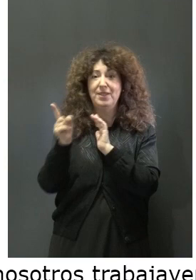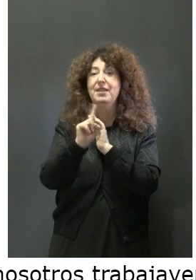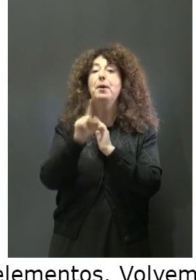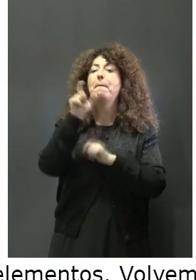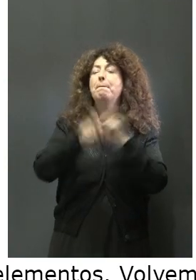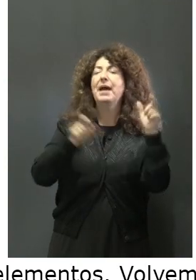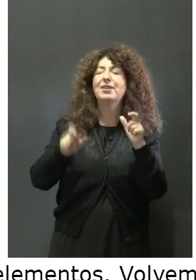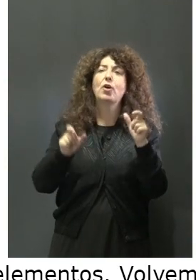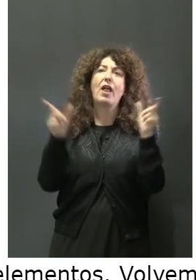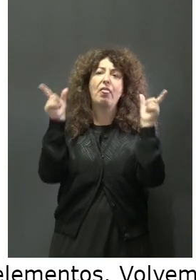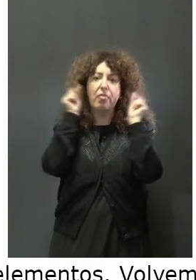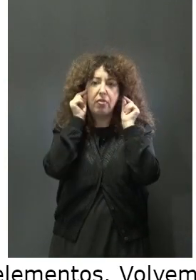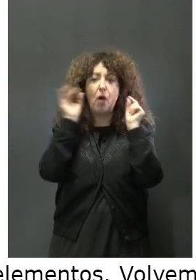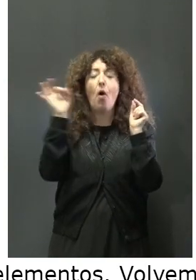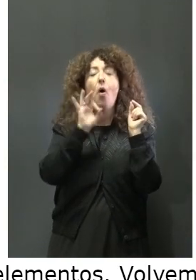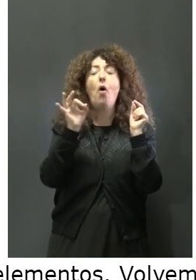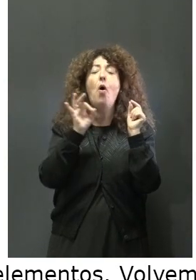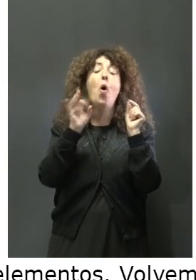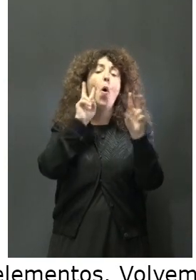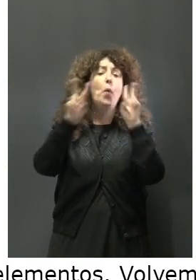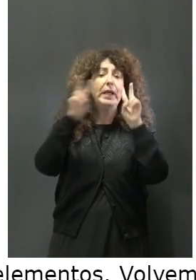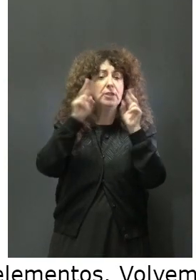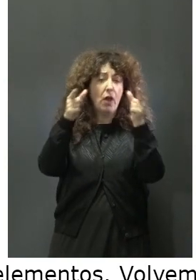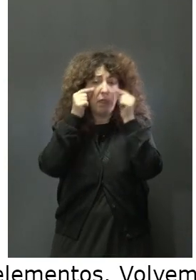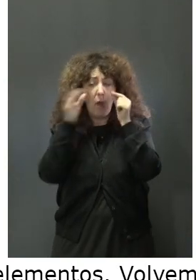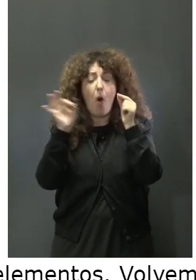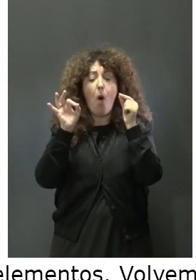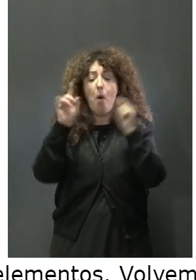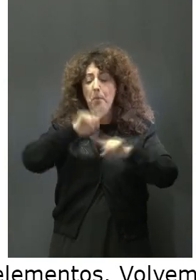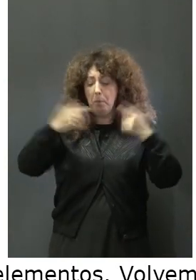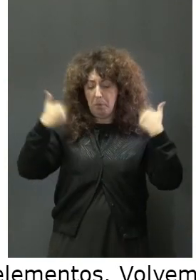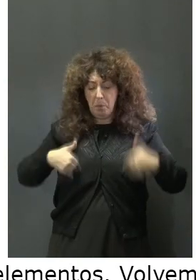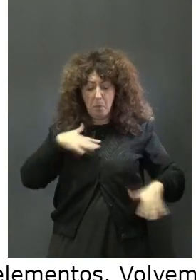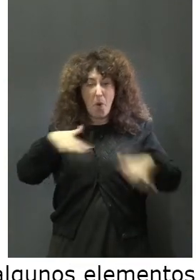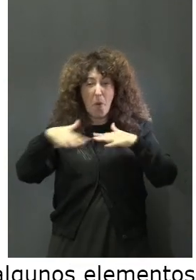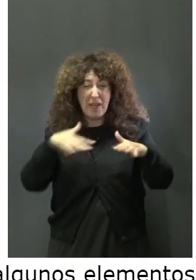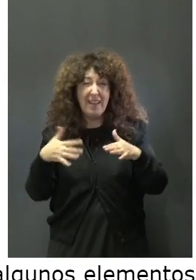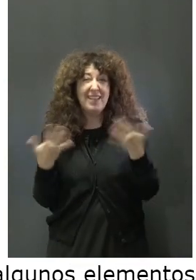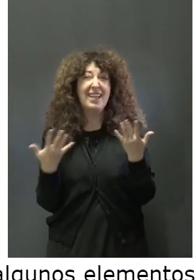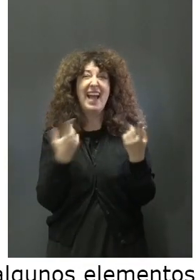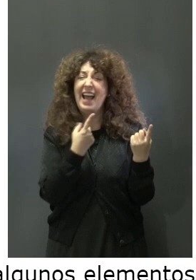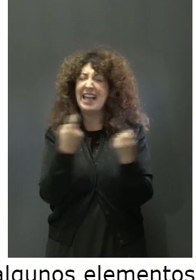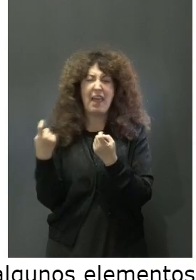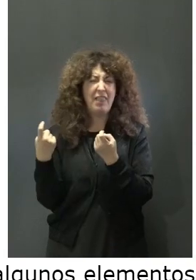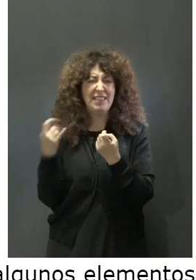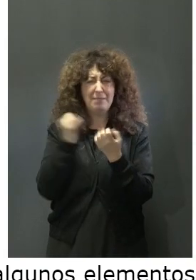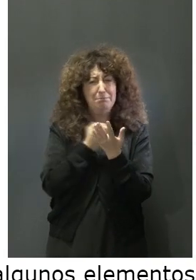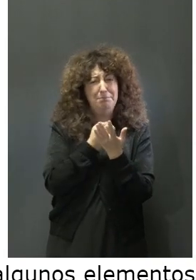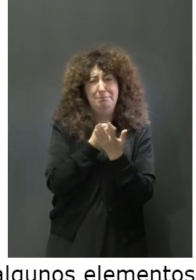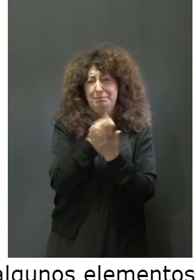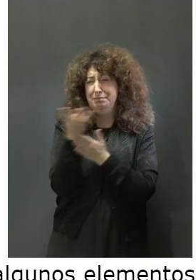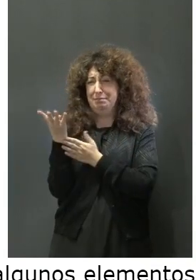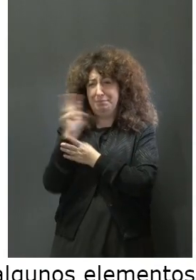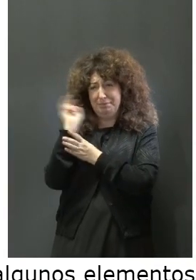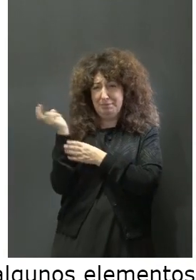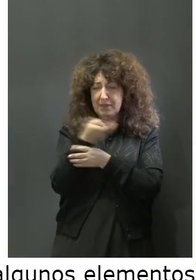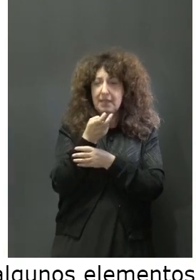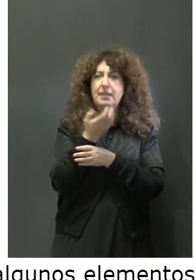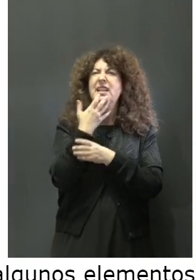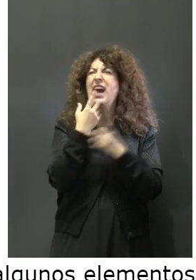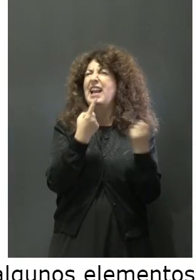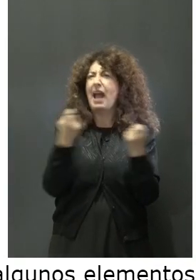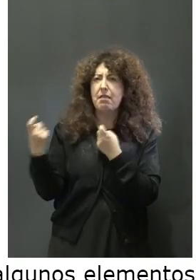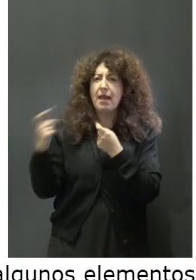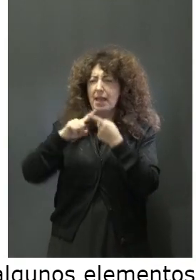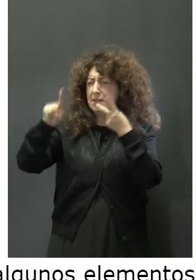con baja audición como con baja visión o movilidad reducida, el grado de necesidad es muy amplio. Las necesidades